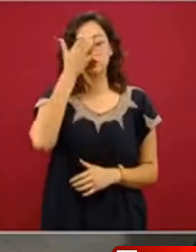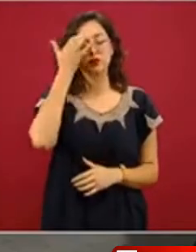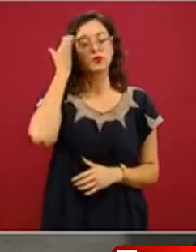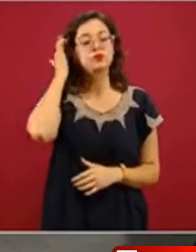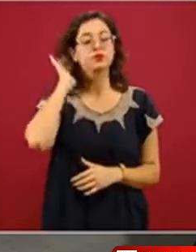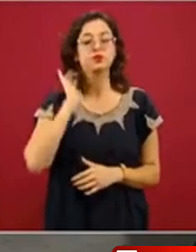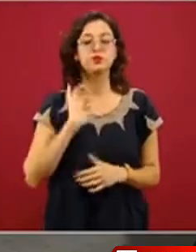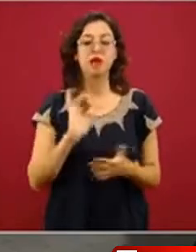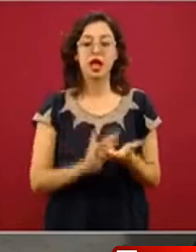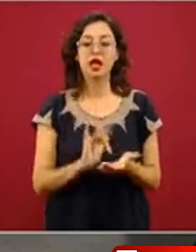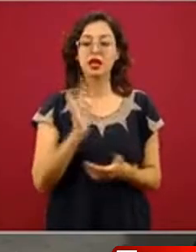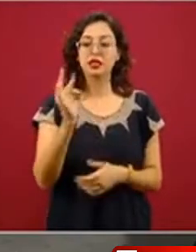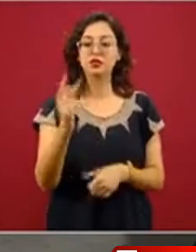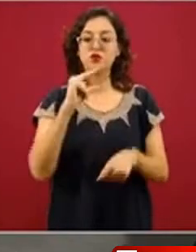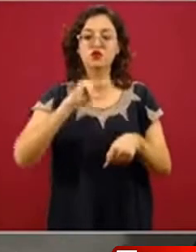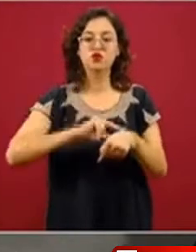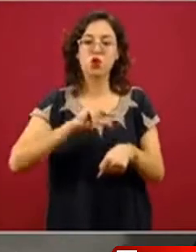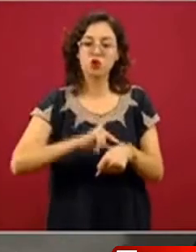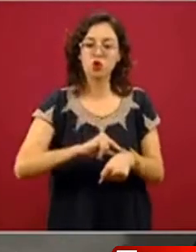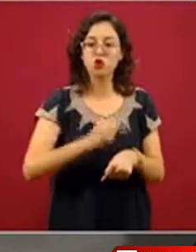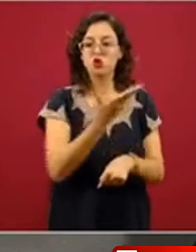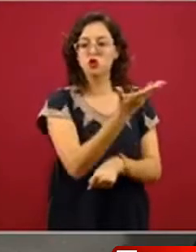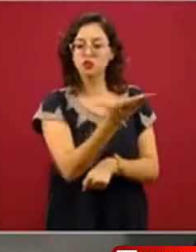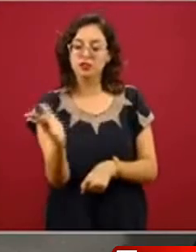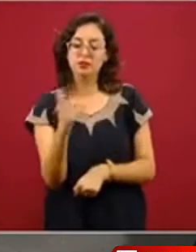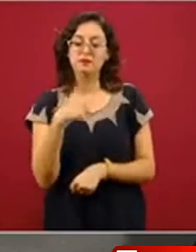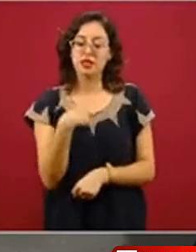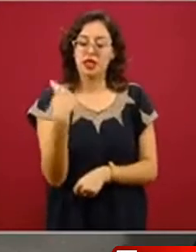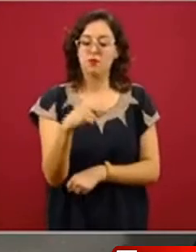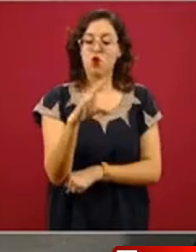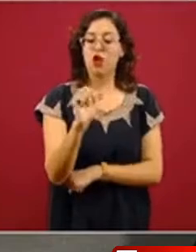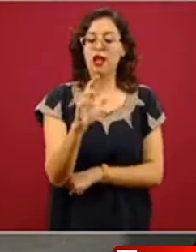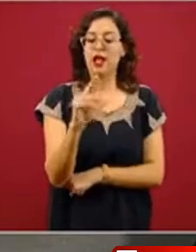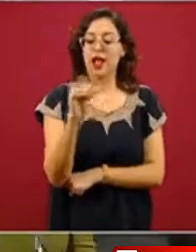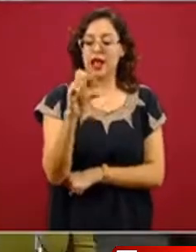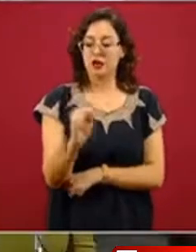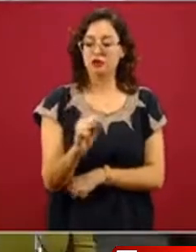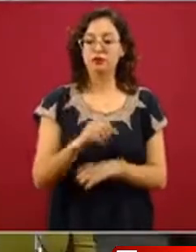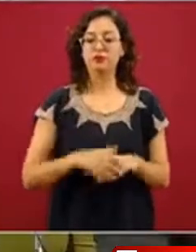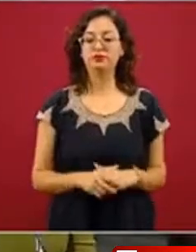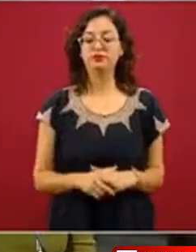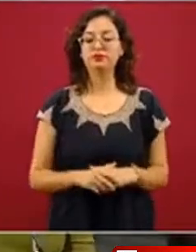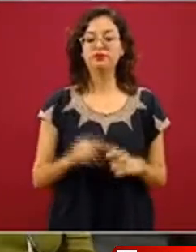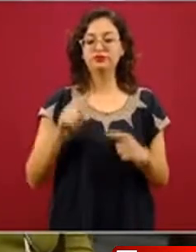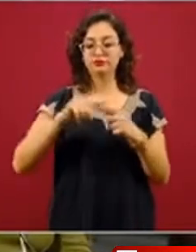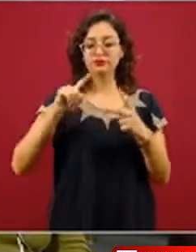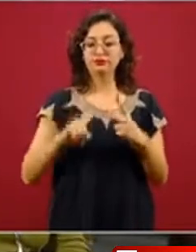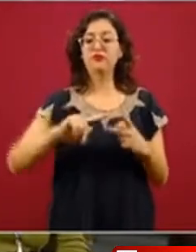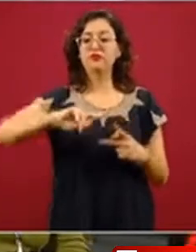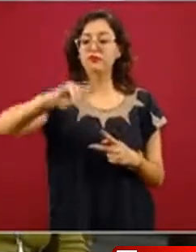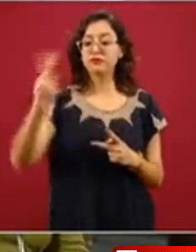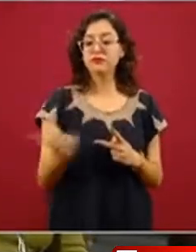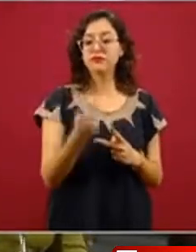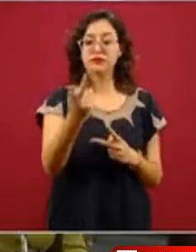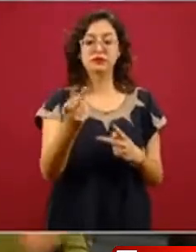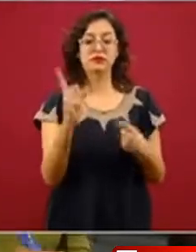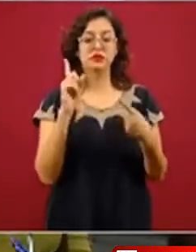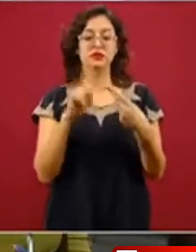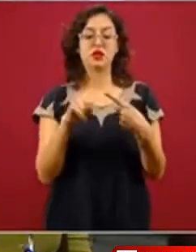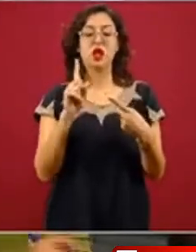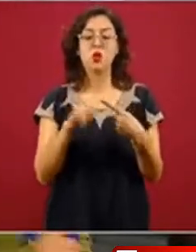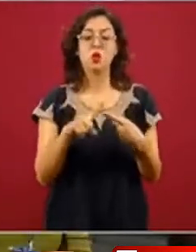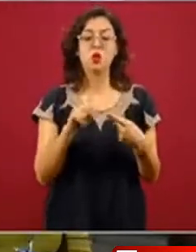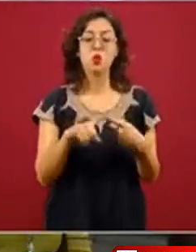doctores, porque finalmente los tres son doctores. Carlos Guzmán de Aba Noticias. Dos preguntas. La primera, un tema que se ha quedado por